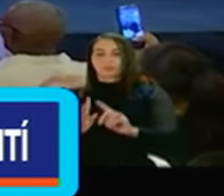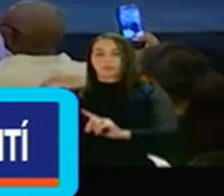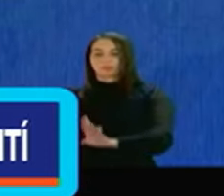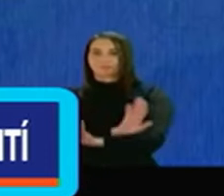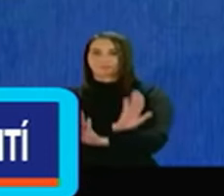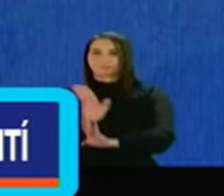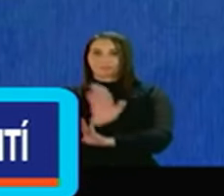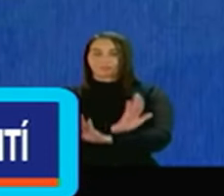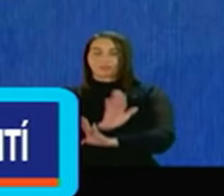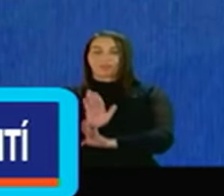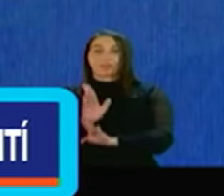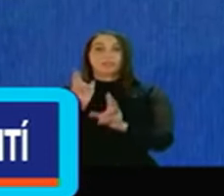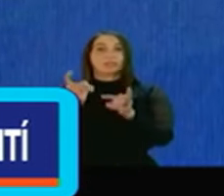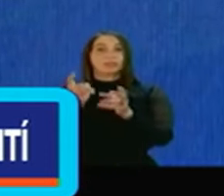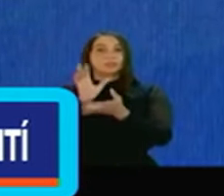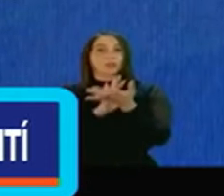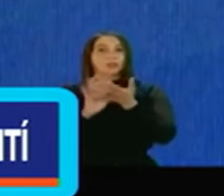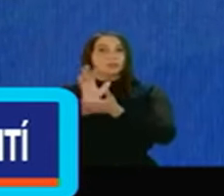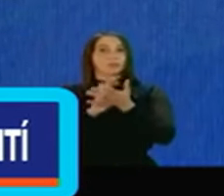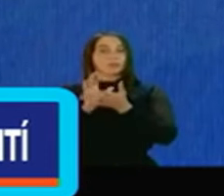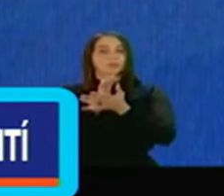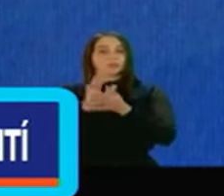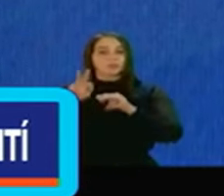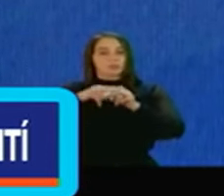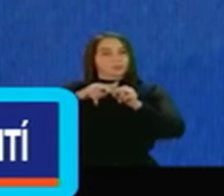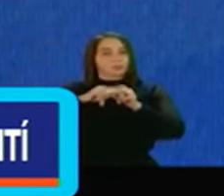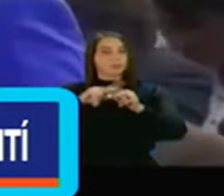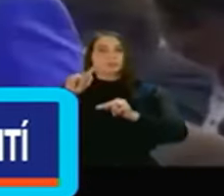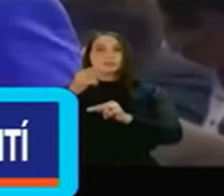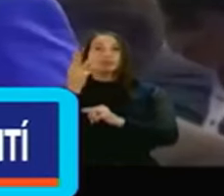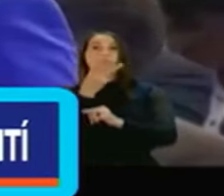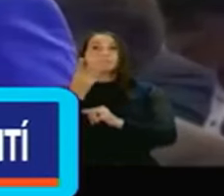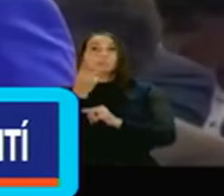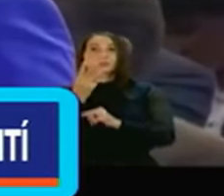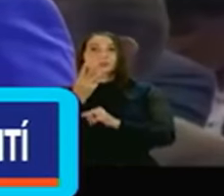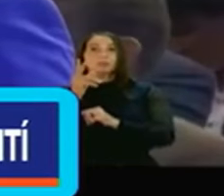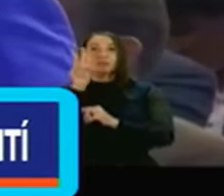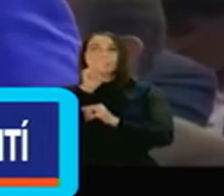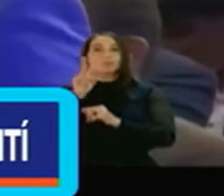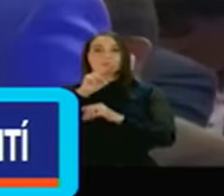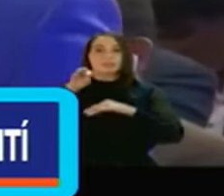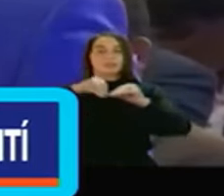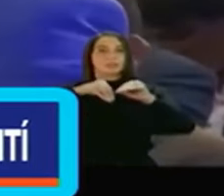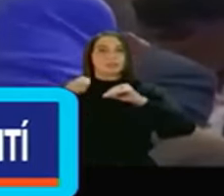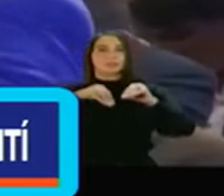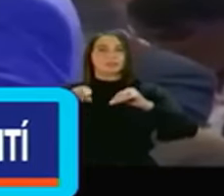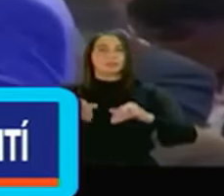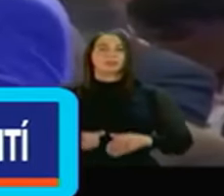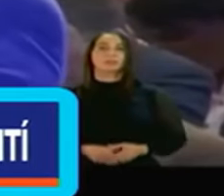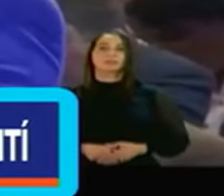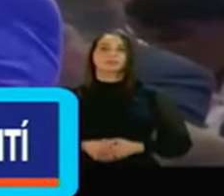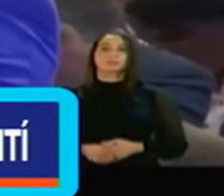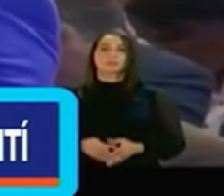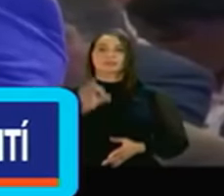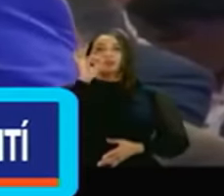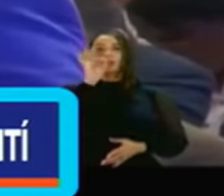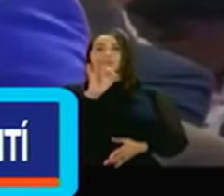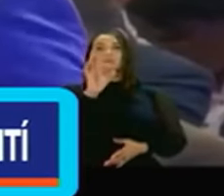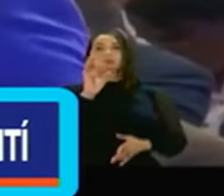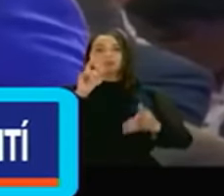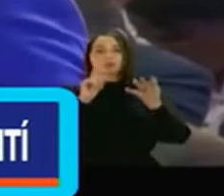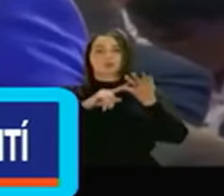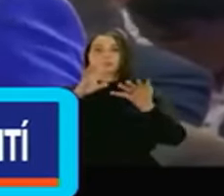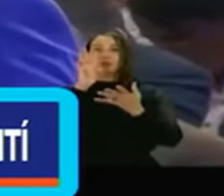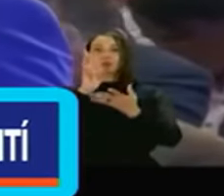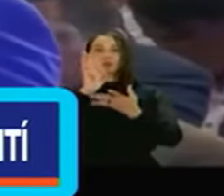la contratación de inmigrantes indocumentados. Ustedes saben que la agricultura dominicana se fundamenta básicamente en la mano de obra haitiana y